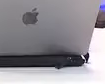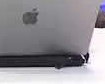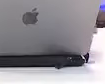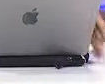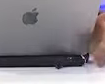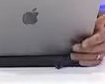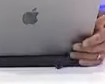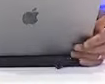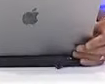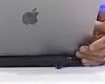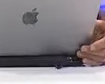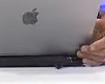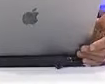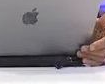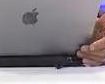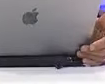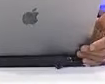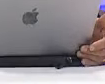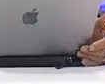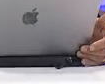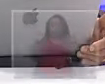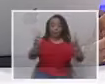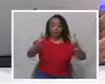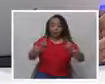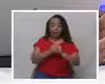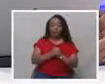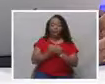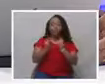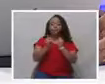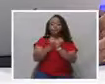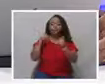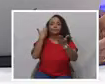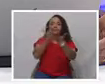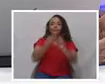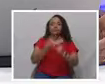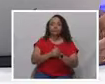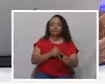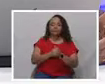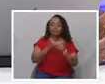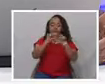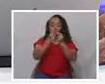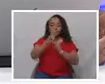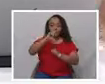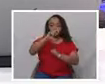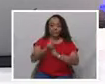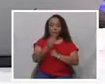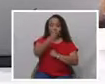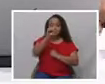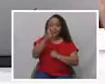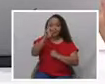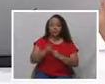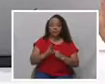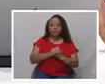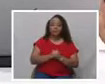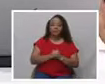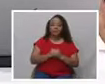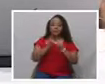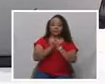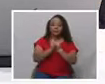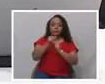Bueno, muy bien, gracias por acompañarnos. Estamos en vivo con la llegada de la delegación paralímpica a Costa Rica con